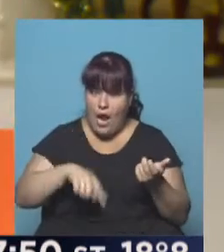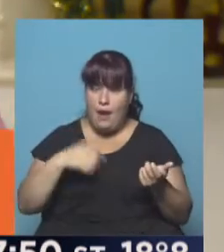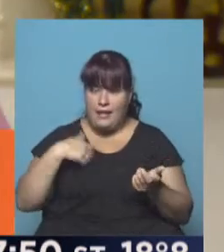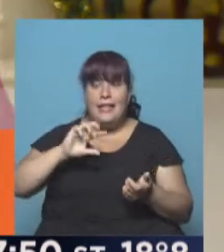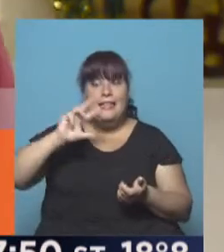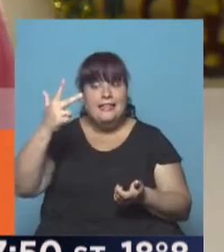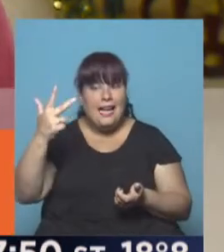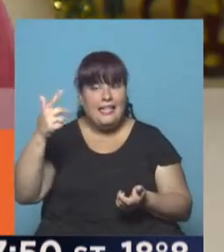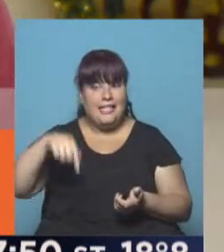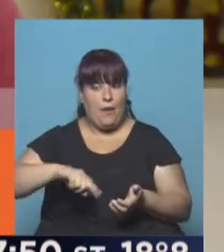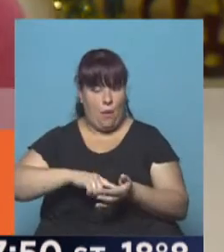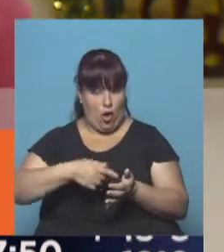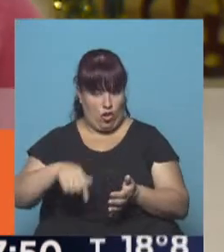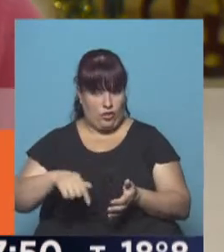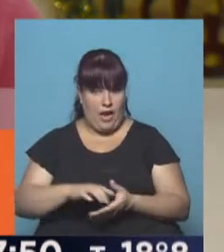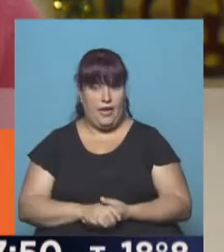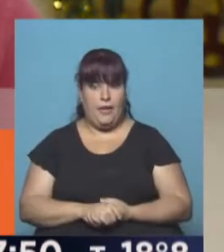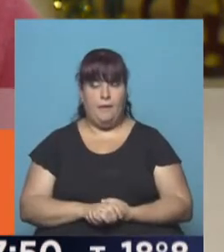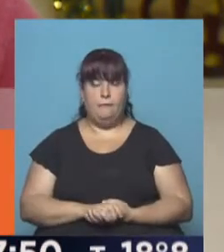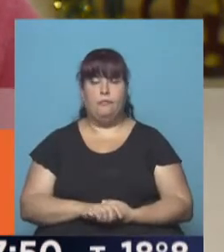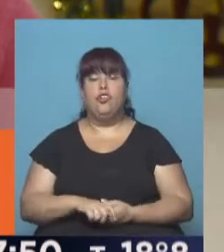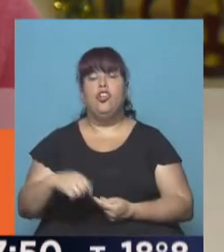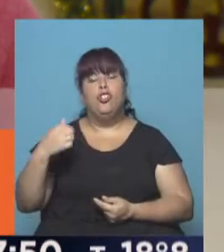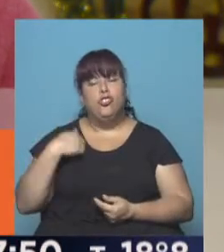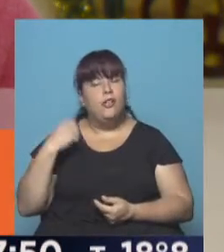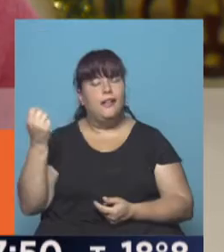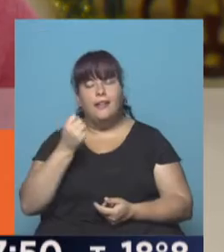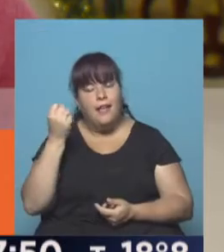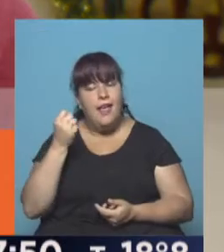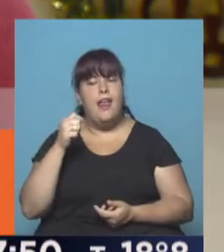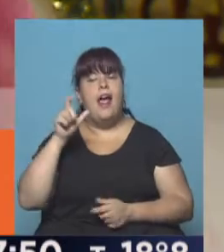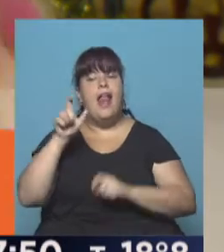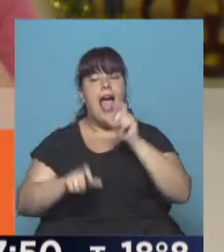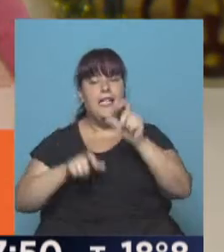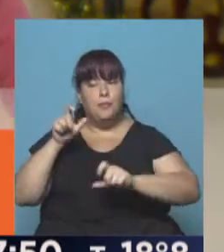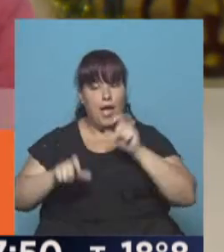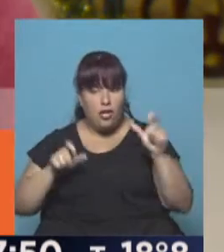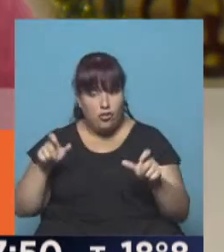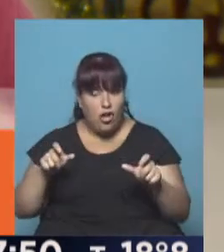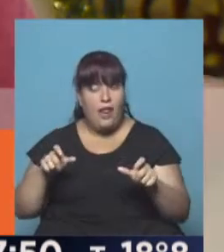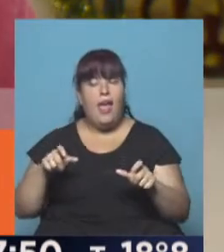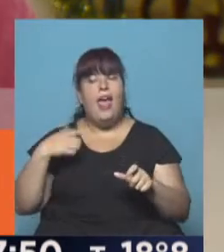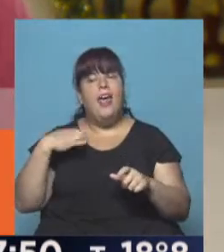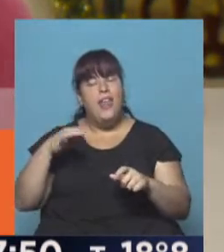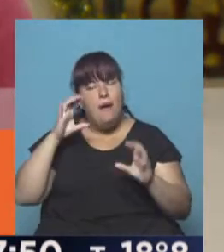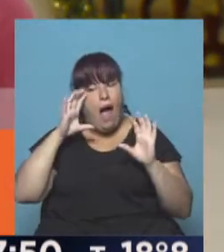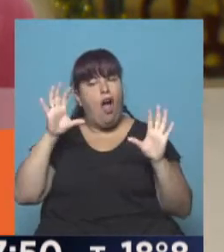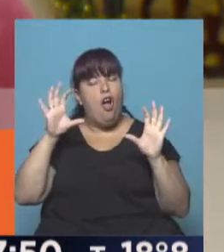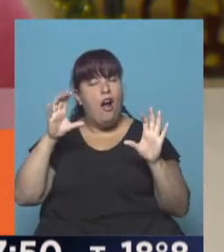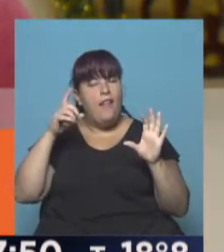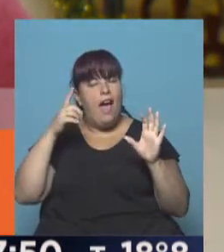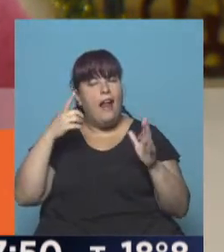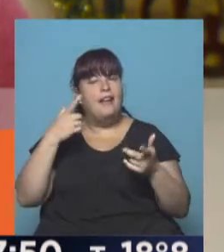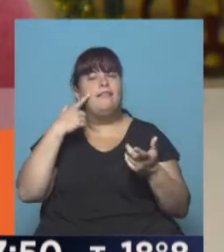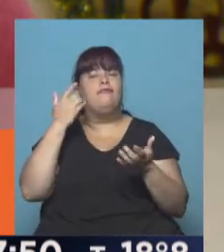la tercera vez en Buenos Aires. Y yo deseo que la gente tenga el recuerdo